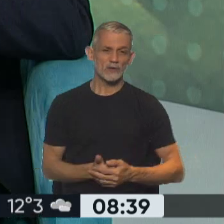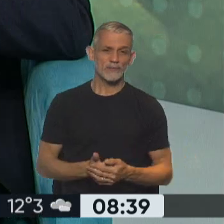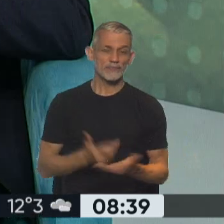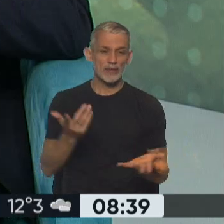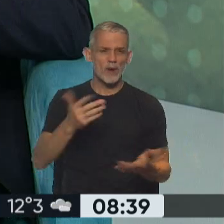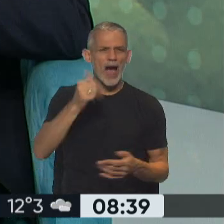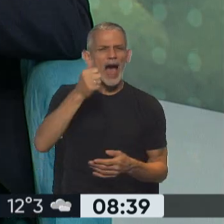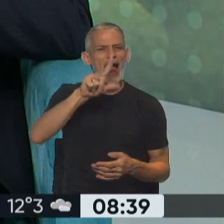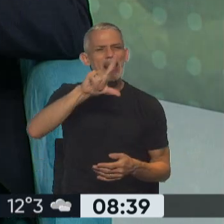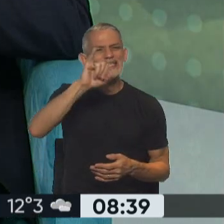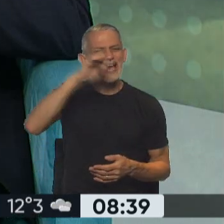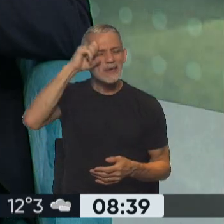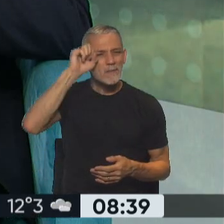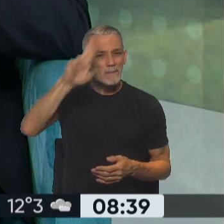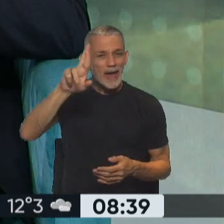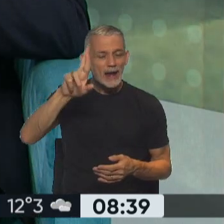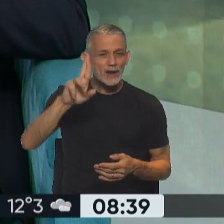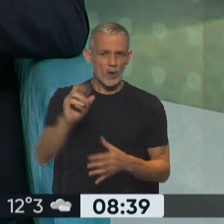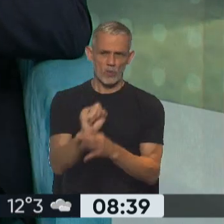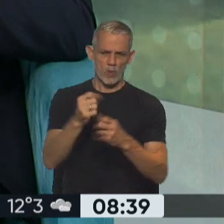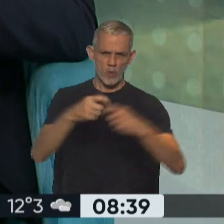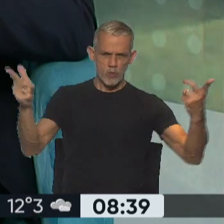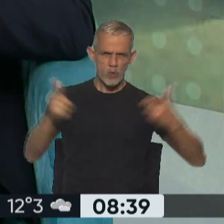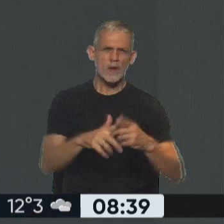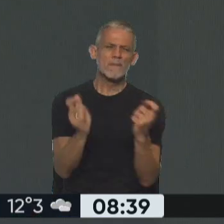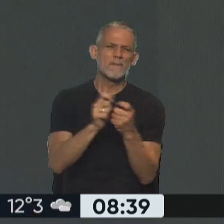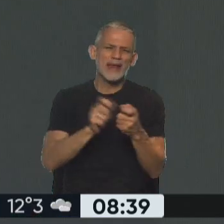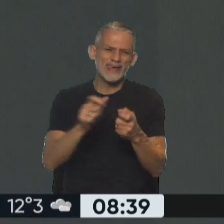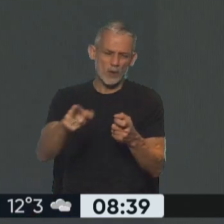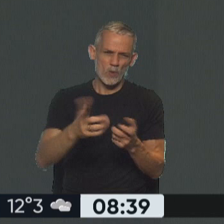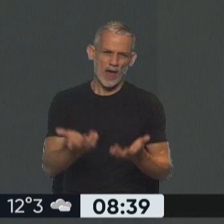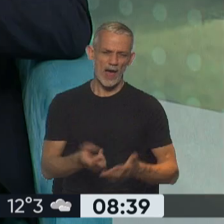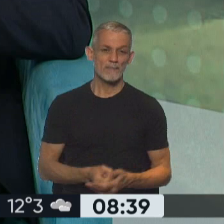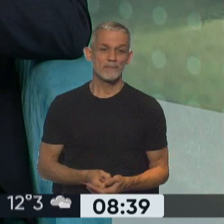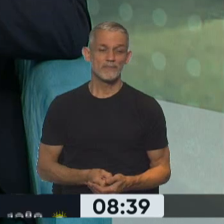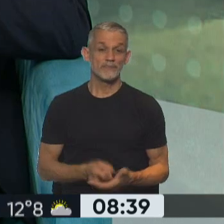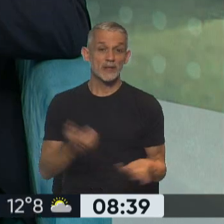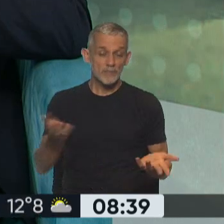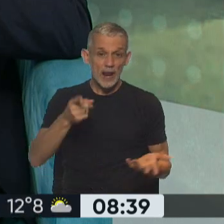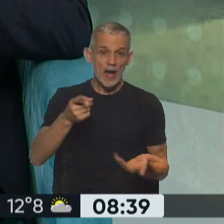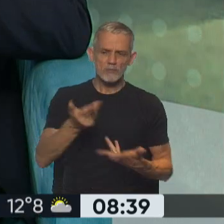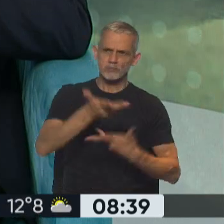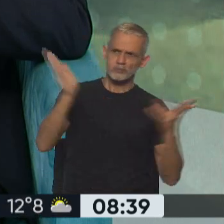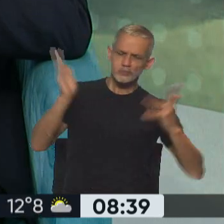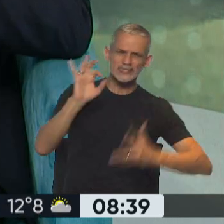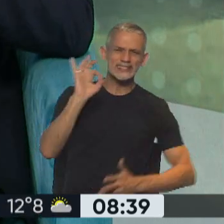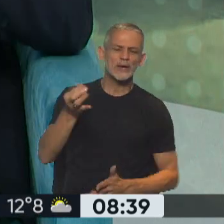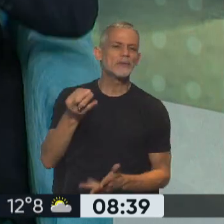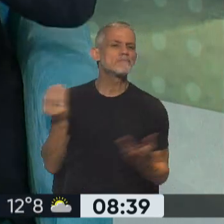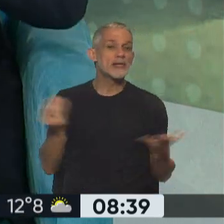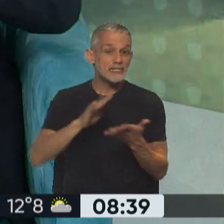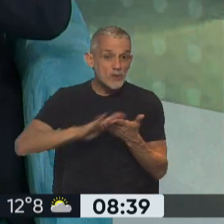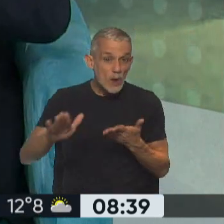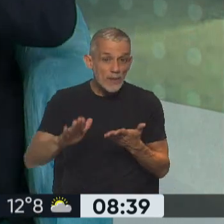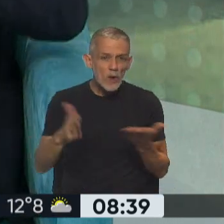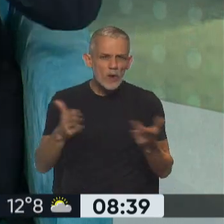el Alzheimer, digamos, se popularizó que hasta con alguna película, ¿no? Para el gran público, ¿Es nuevo